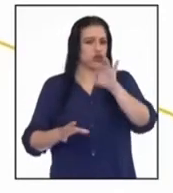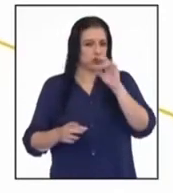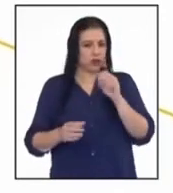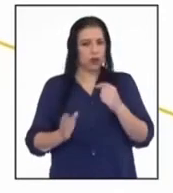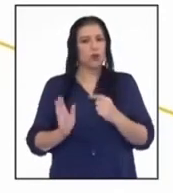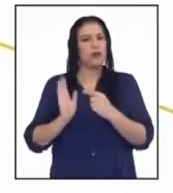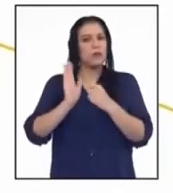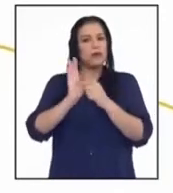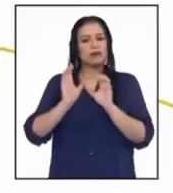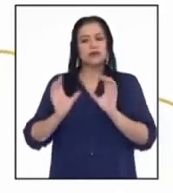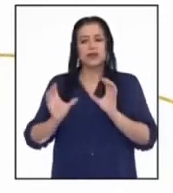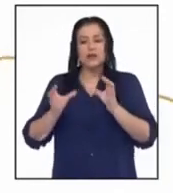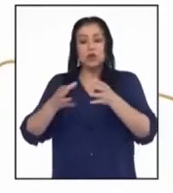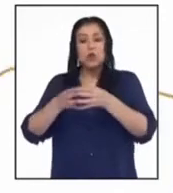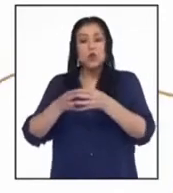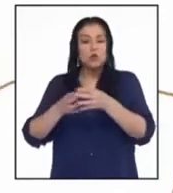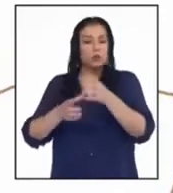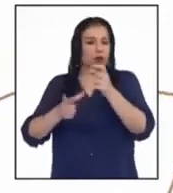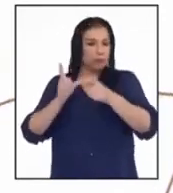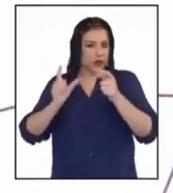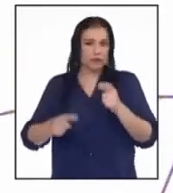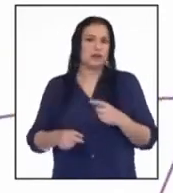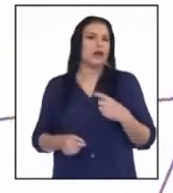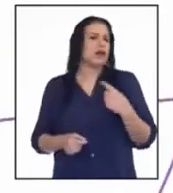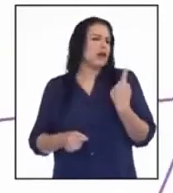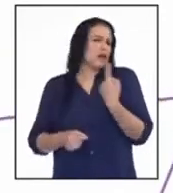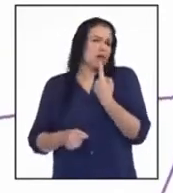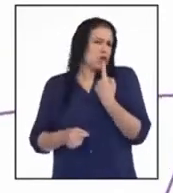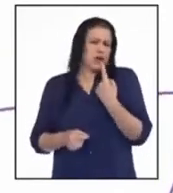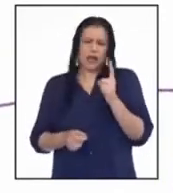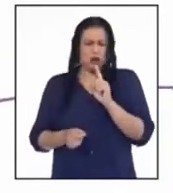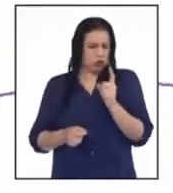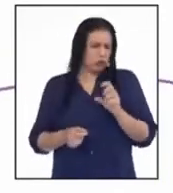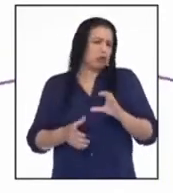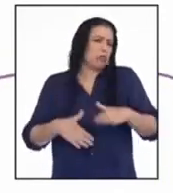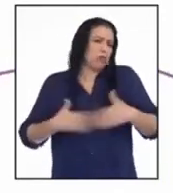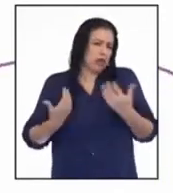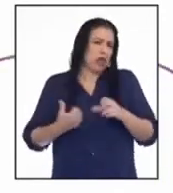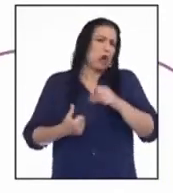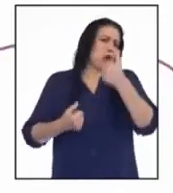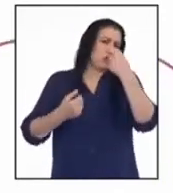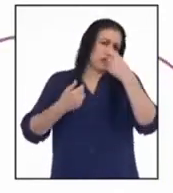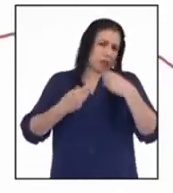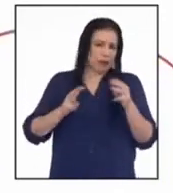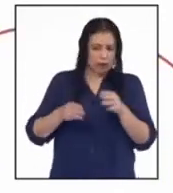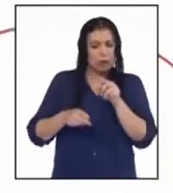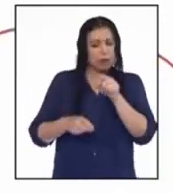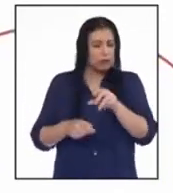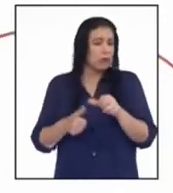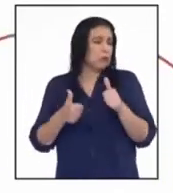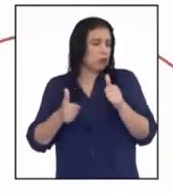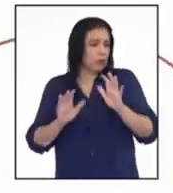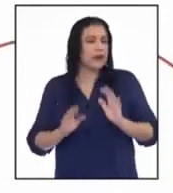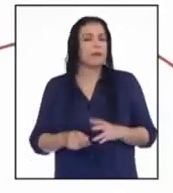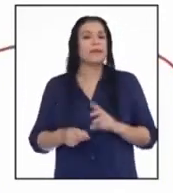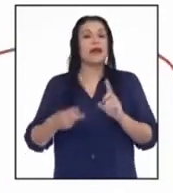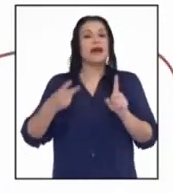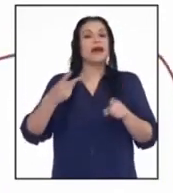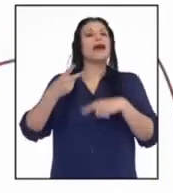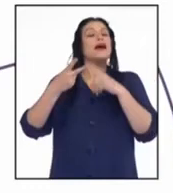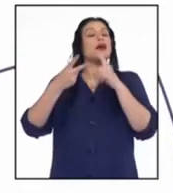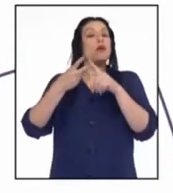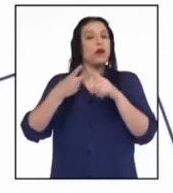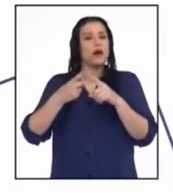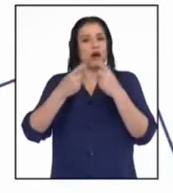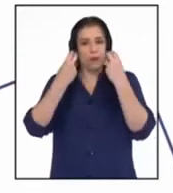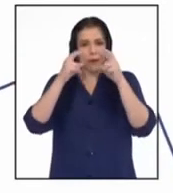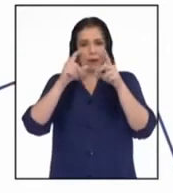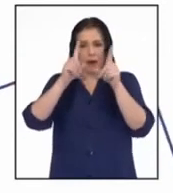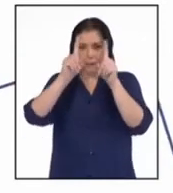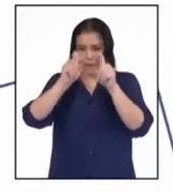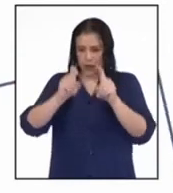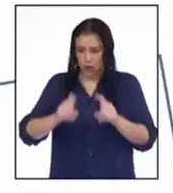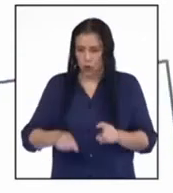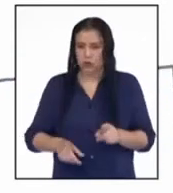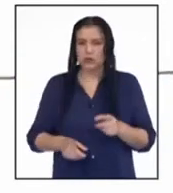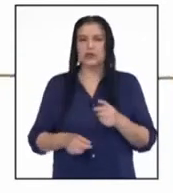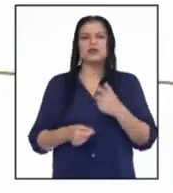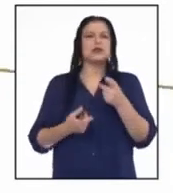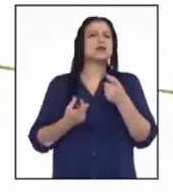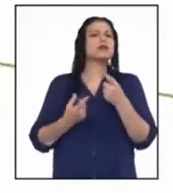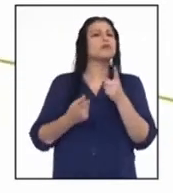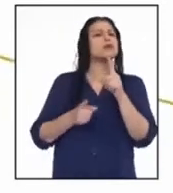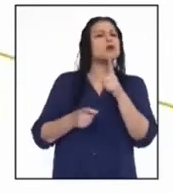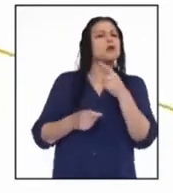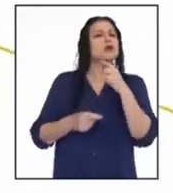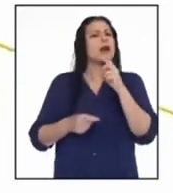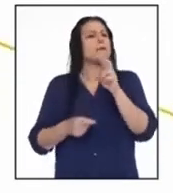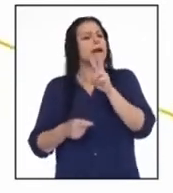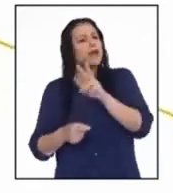una muestra de una población. No es la única forma de hacer muestreo, pero esta es buena. Luego vimos las preguntas de una encuesta y notamos que